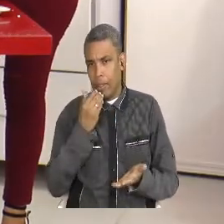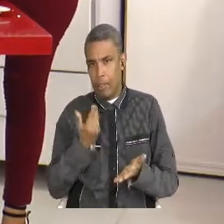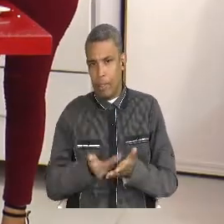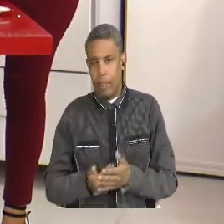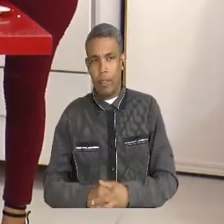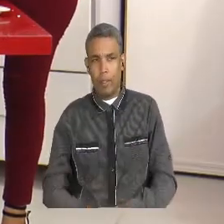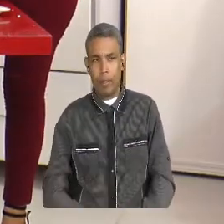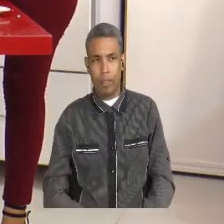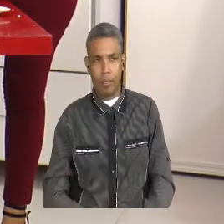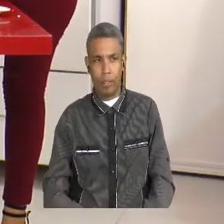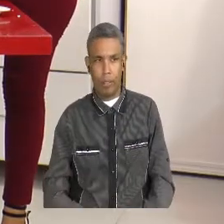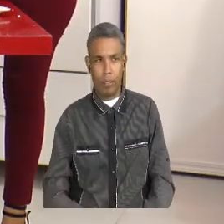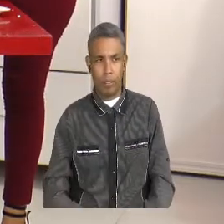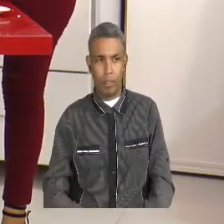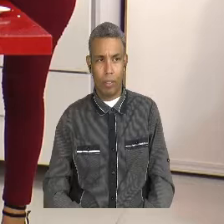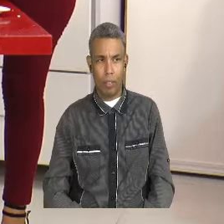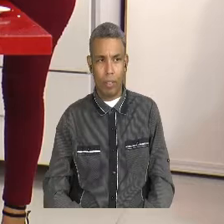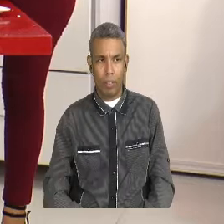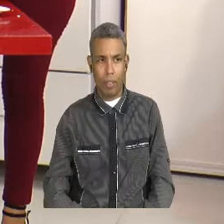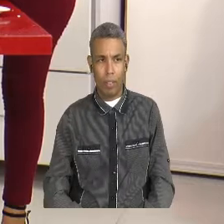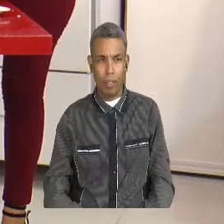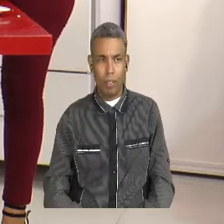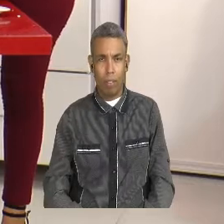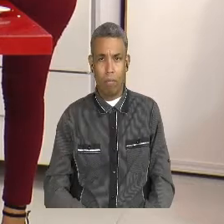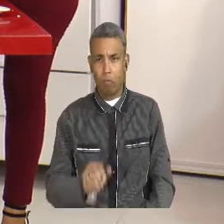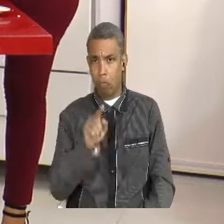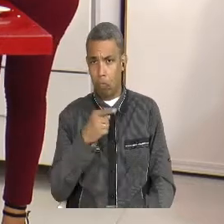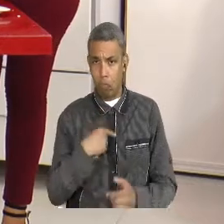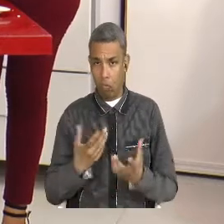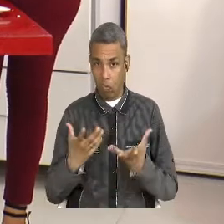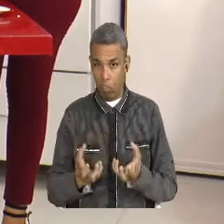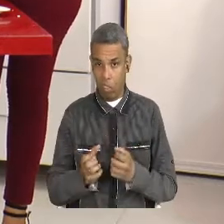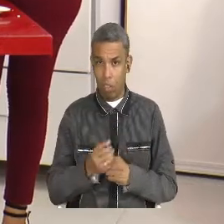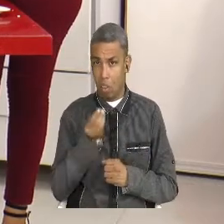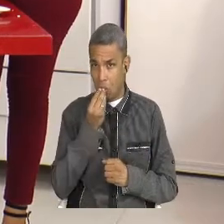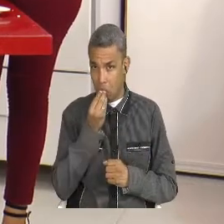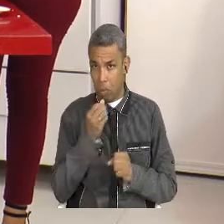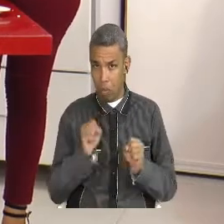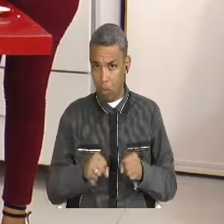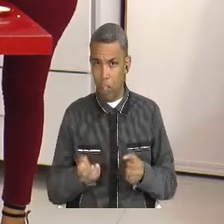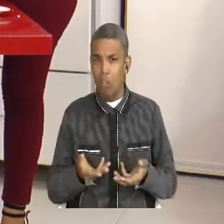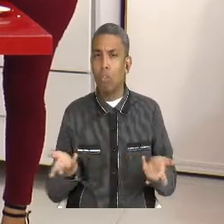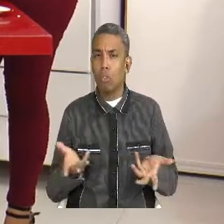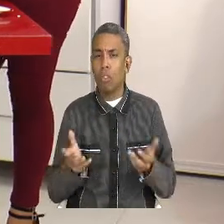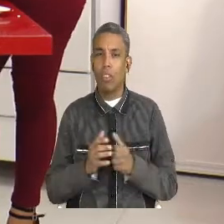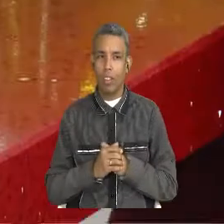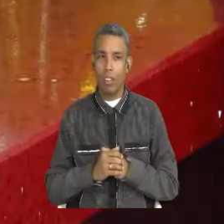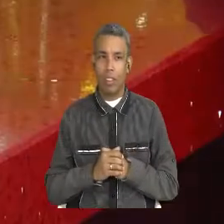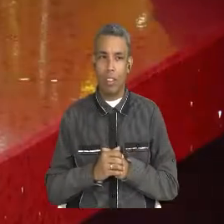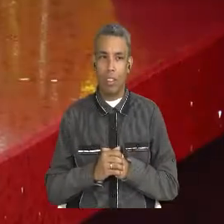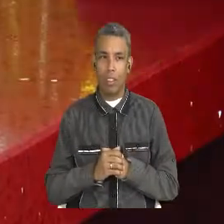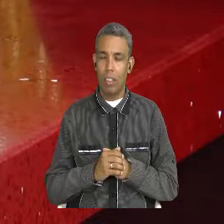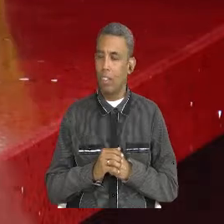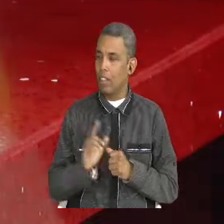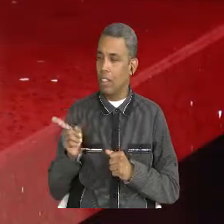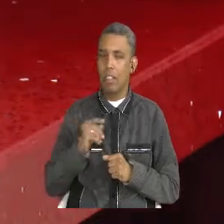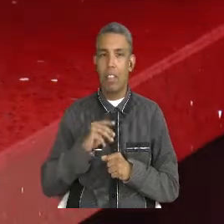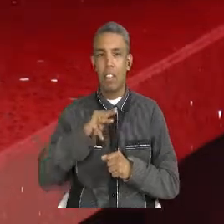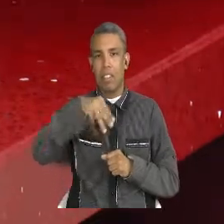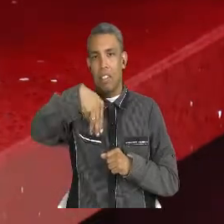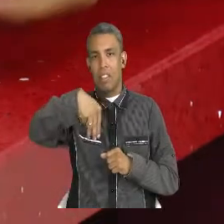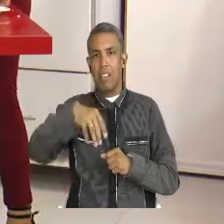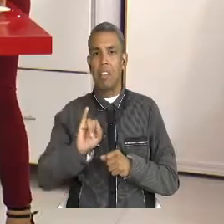Bueno, y recuerden ustedes, queridos televidentes, que si quieren comer ricas y deliciosas comidas rápidas, pues lo pueden hacer precisamente en Mr. Prada, claro.